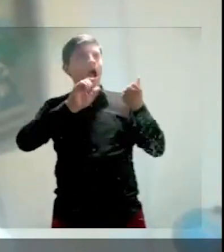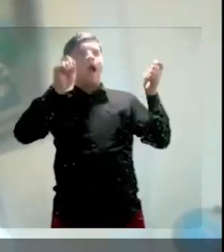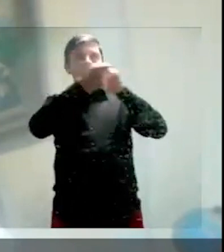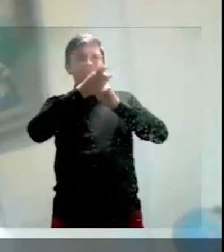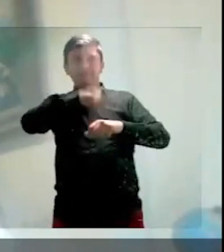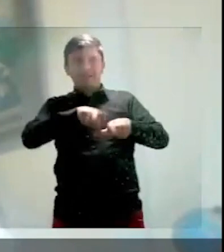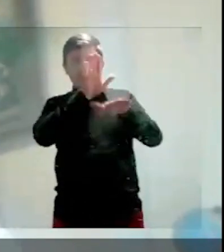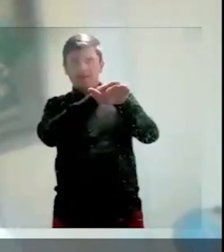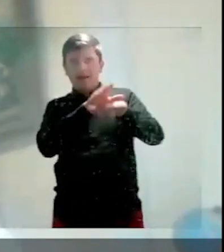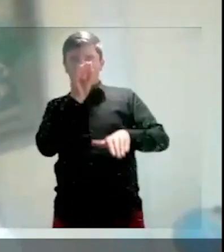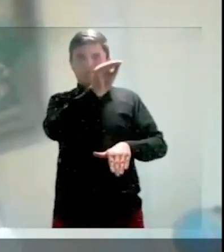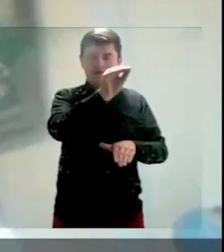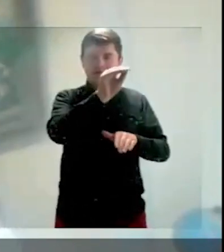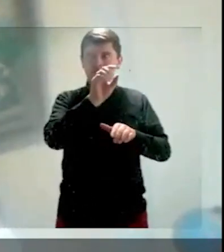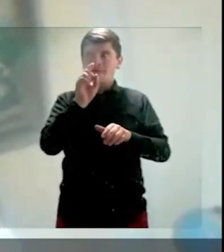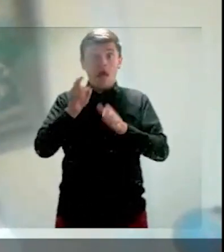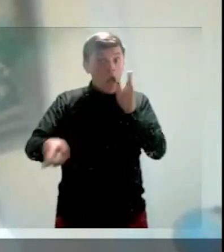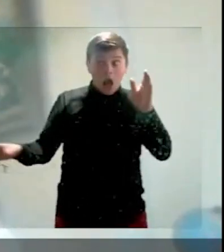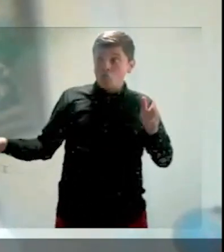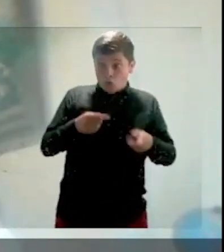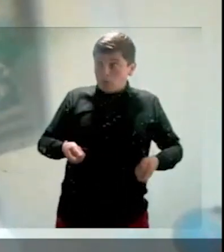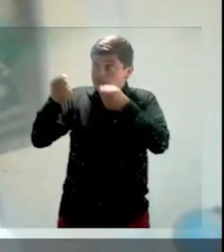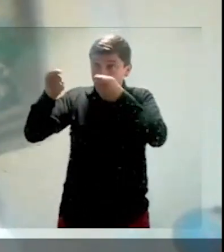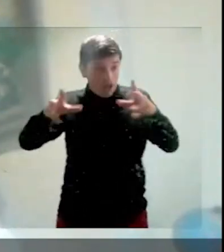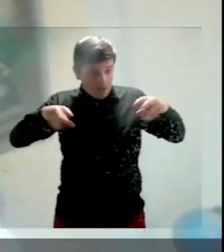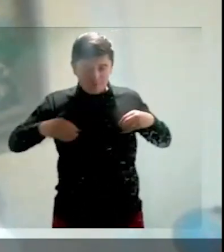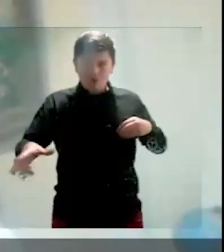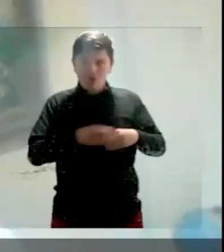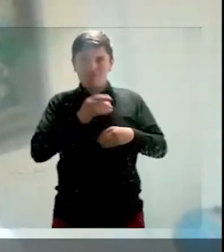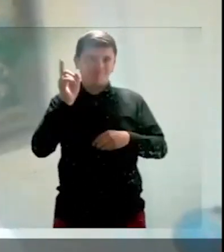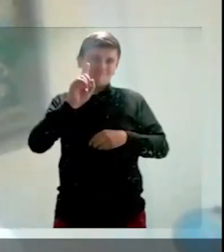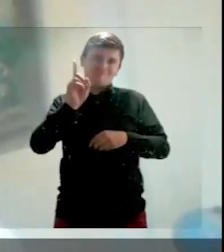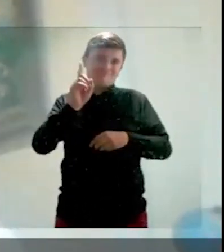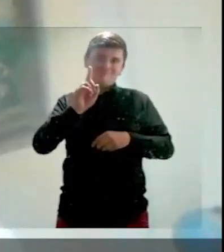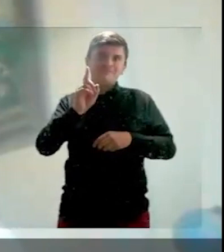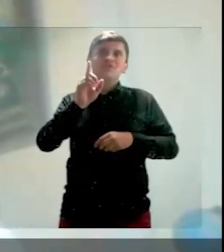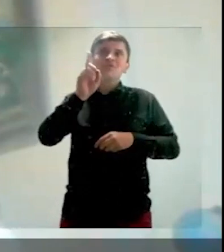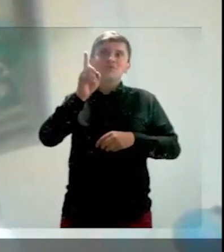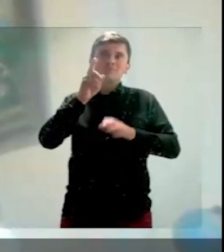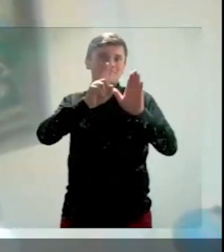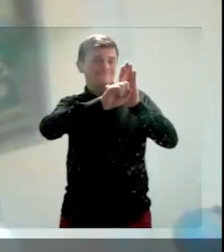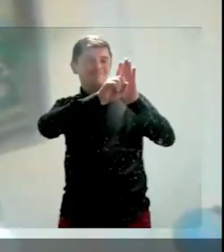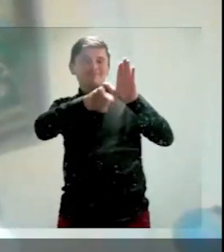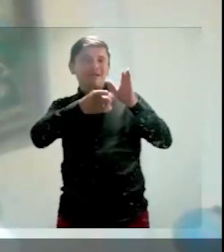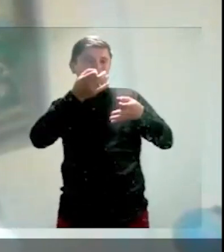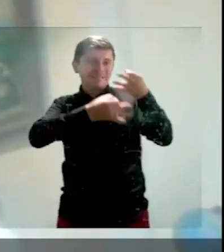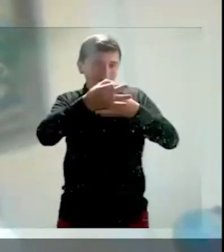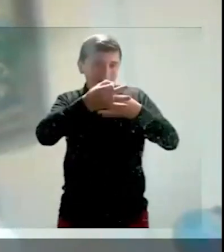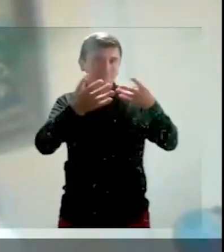para la realización de las sentencias de reemplazo, porque cree